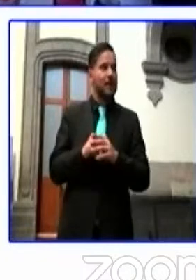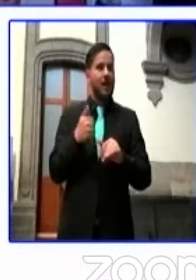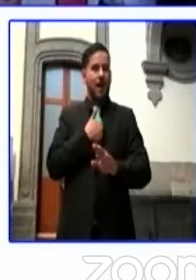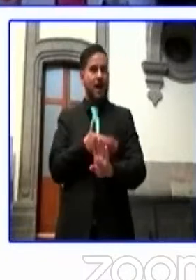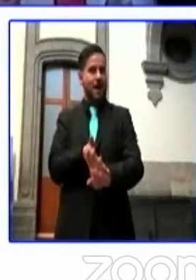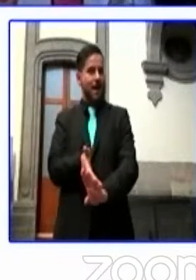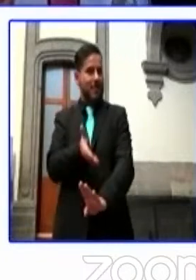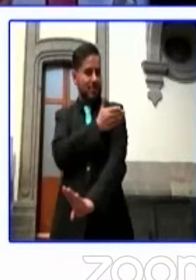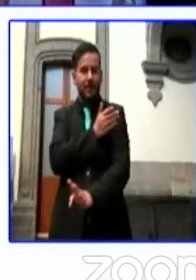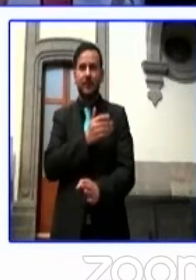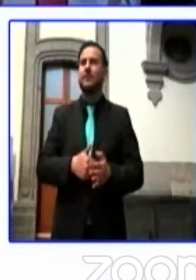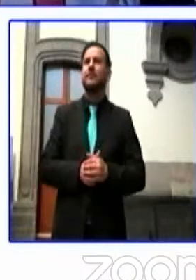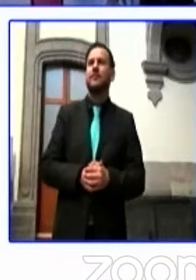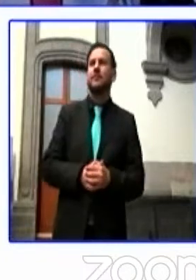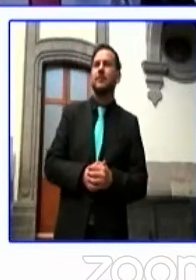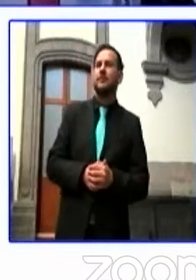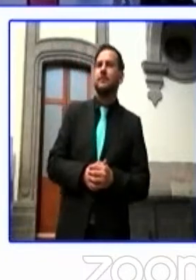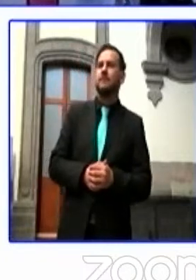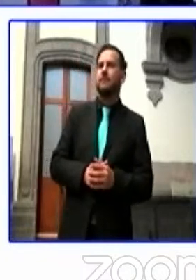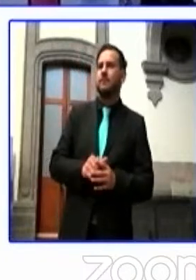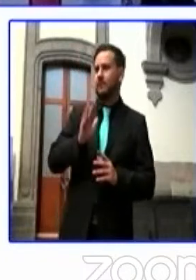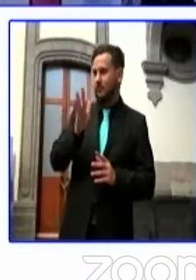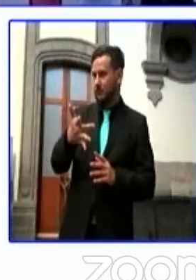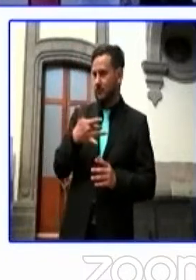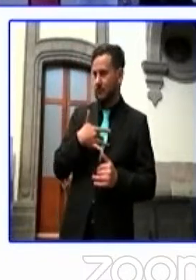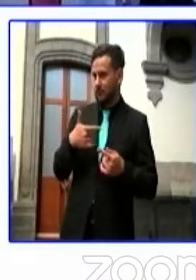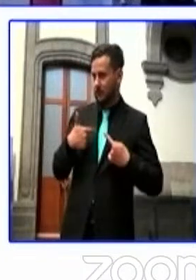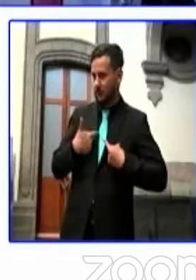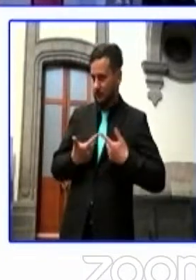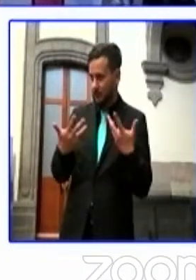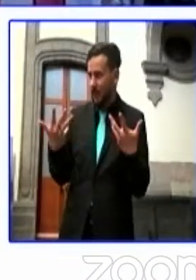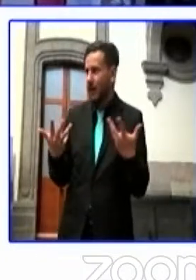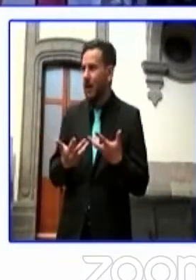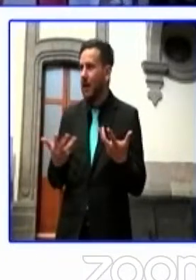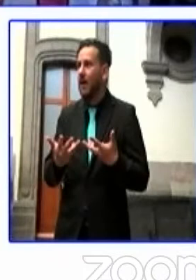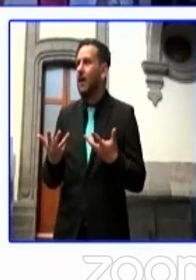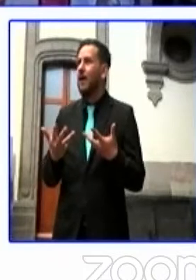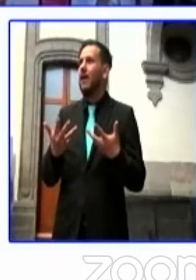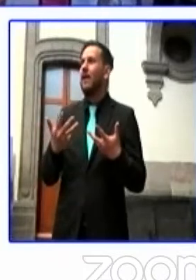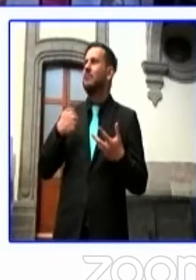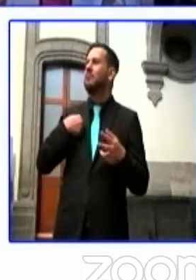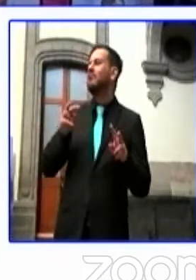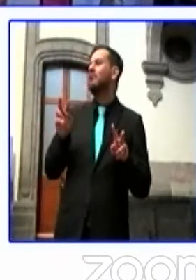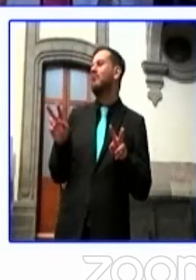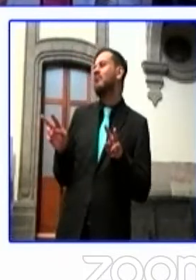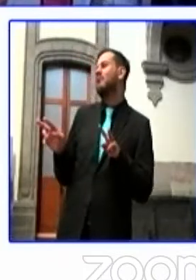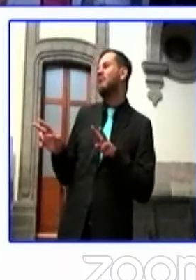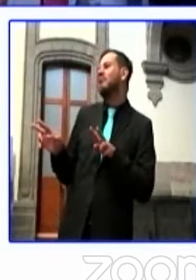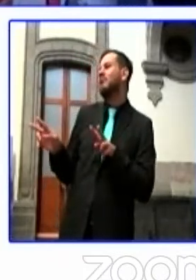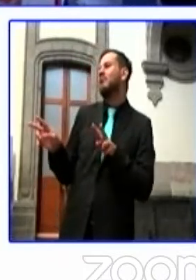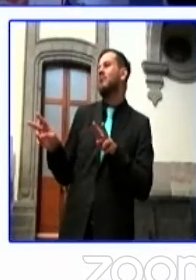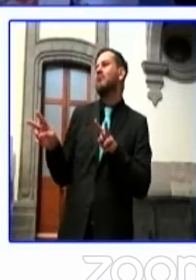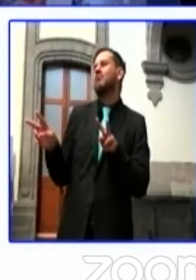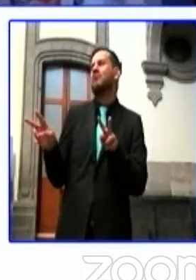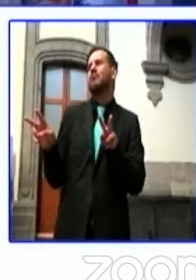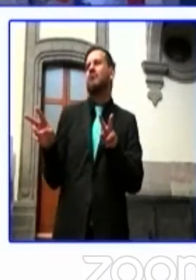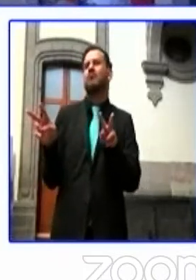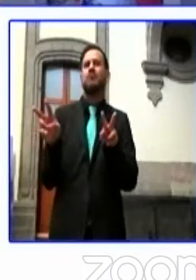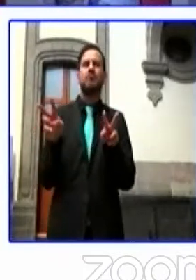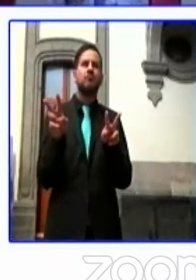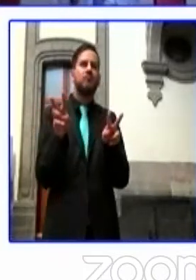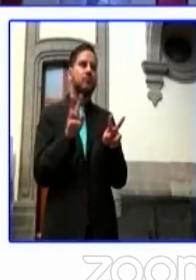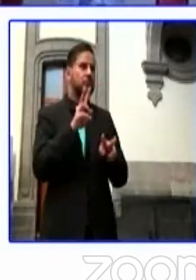materia, porque me han instruido que lo haga y espero verles por ahí, pero estamos